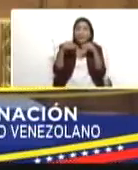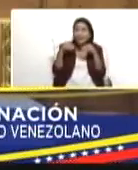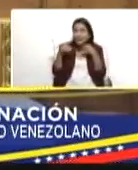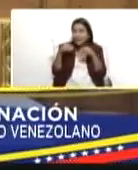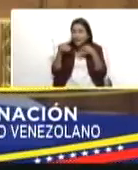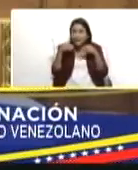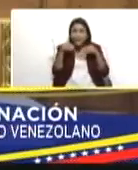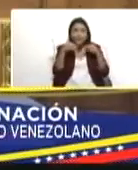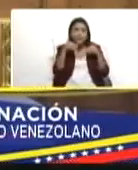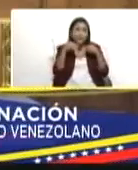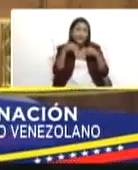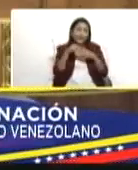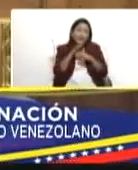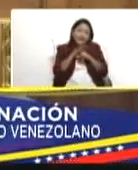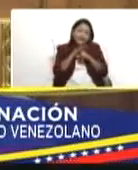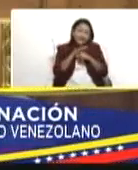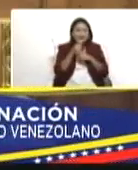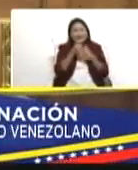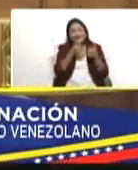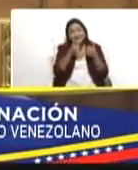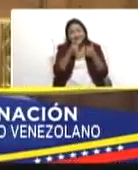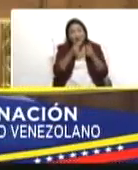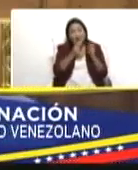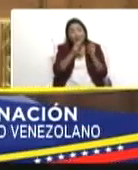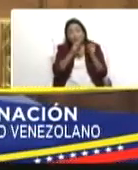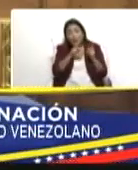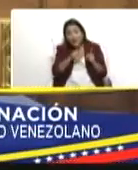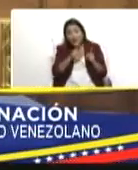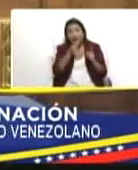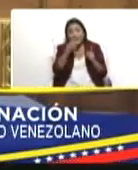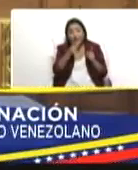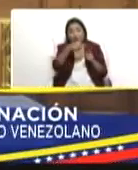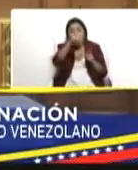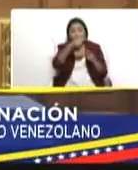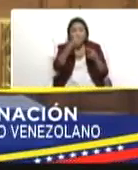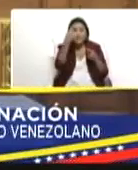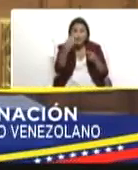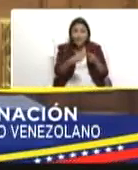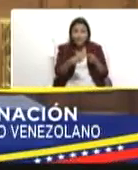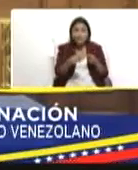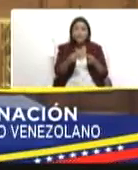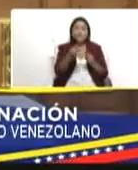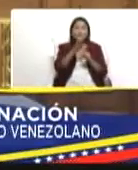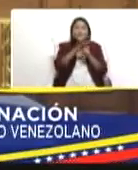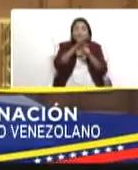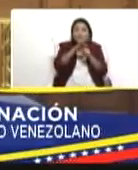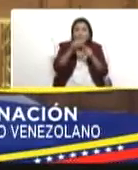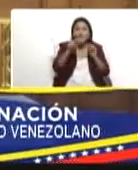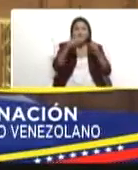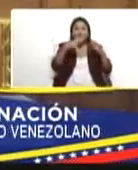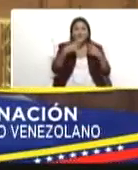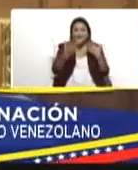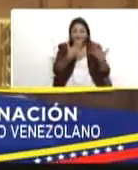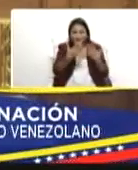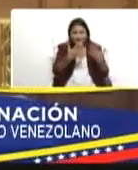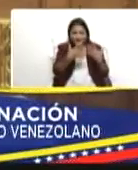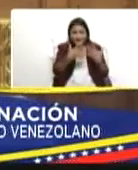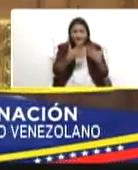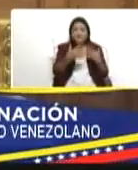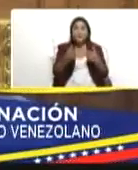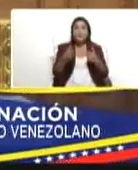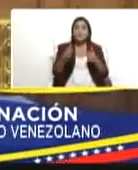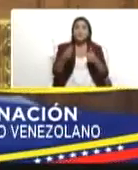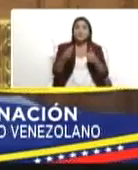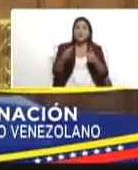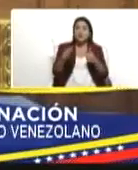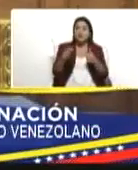Ay somos chéveres Mira todas las oportunidades que se le abren ustedes con esta negociación y cuando damos la espalda pum pum